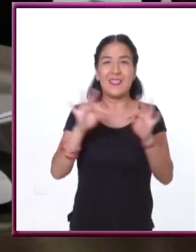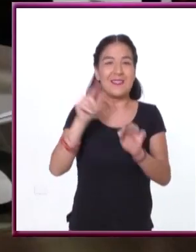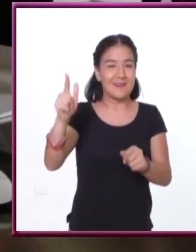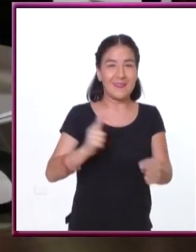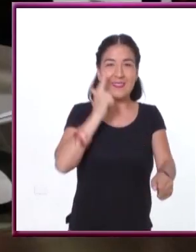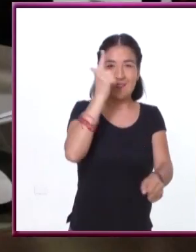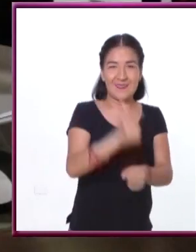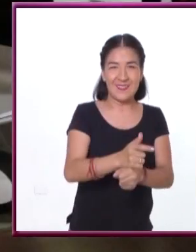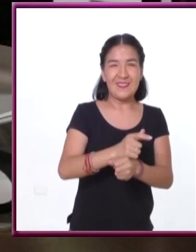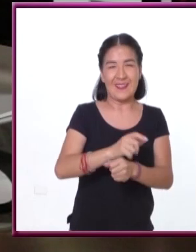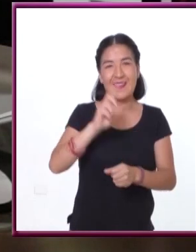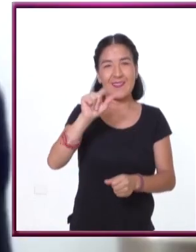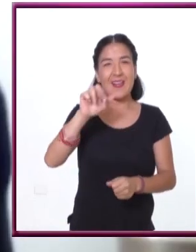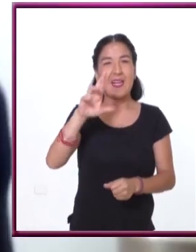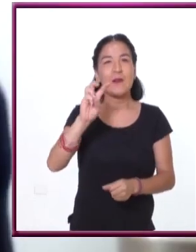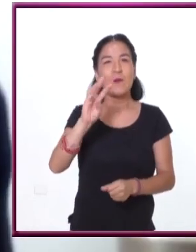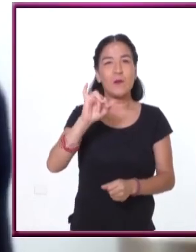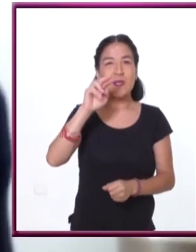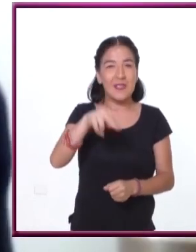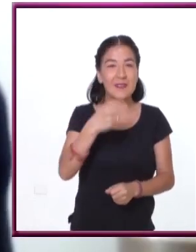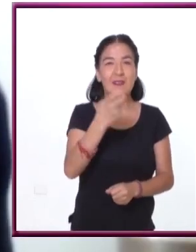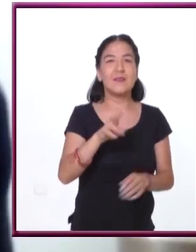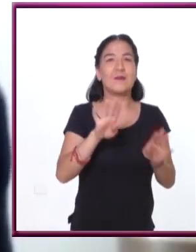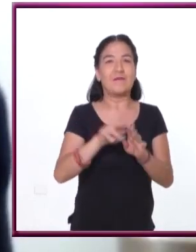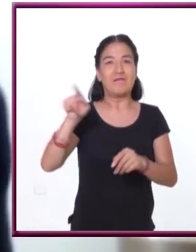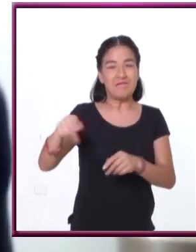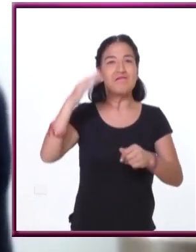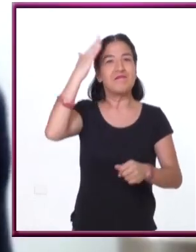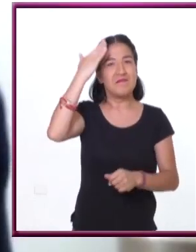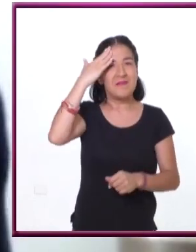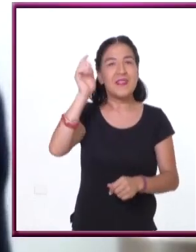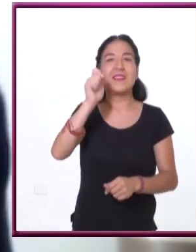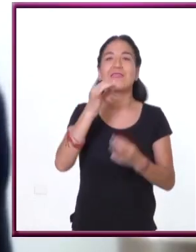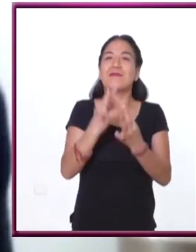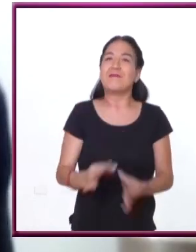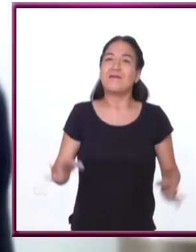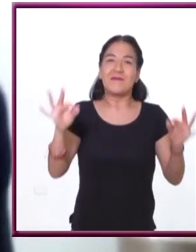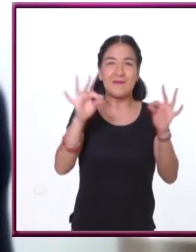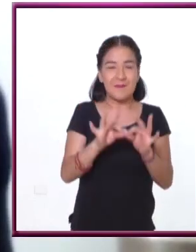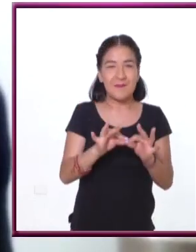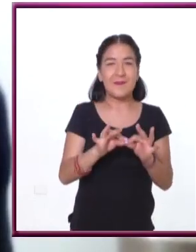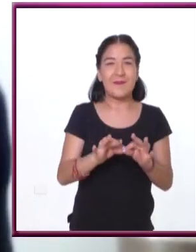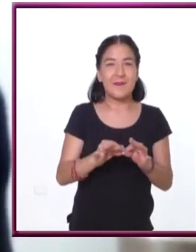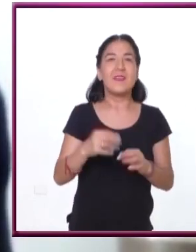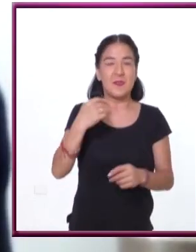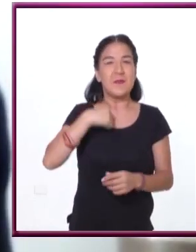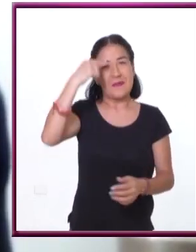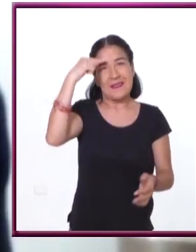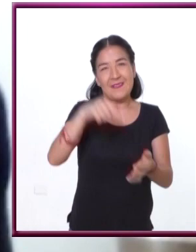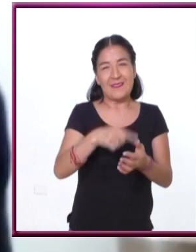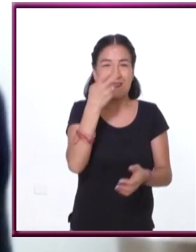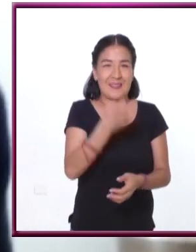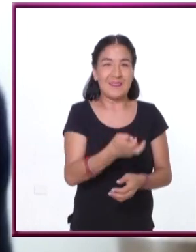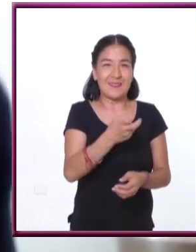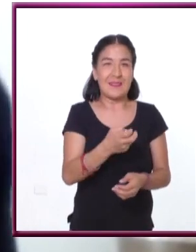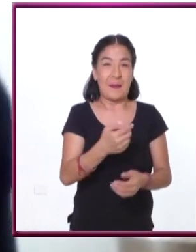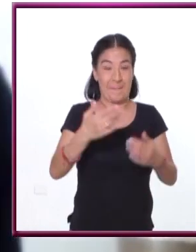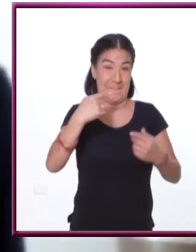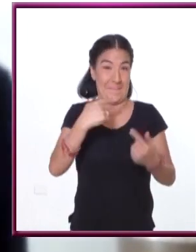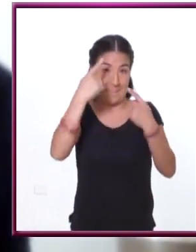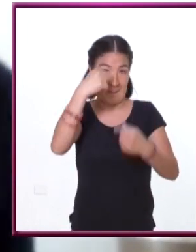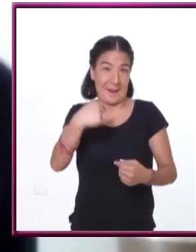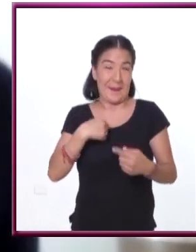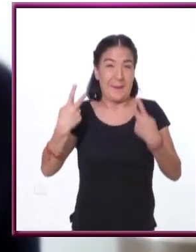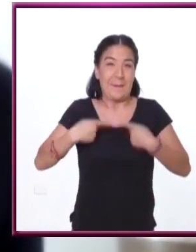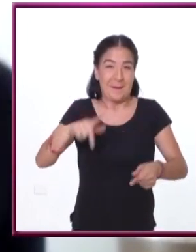construyó Charles Darwin. Para mí es un autor importantísimo. yo creo que ese es a mí en